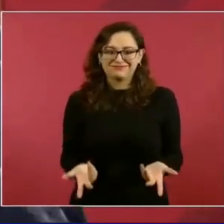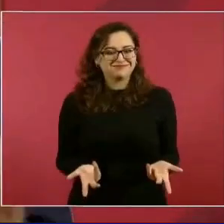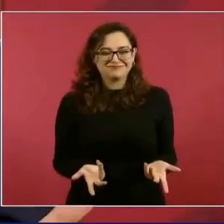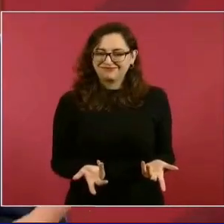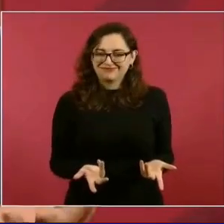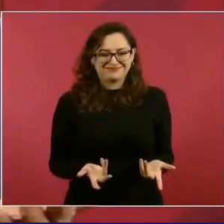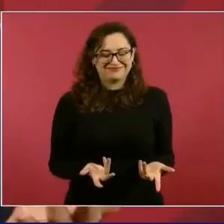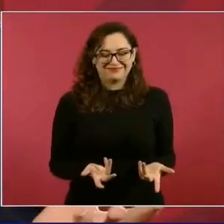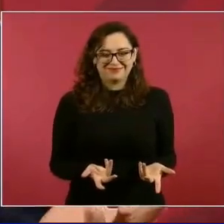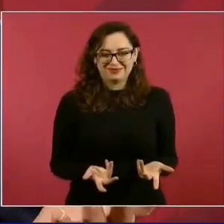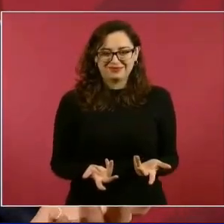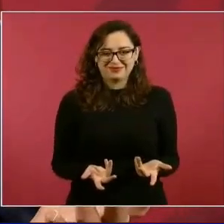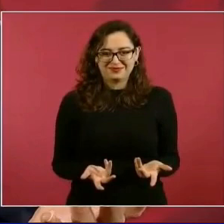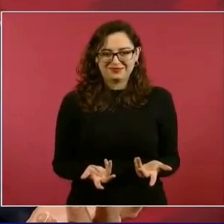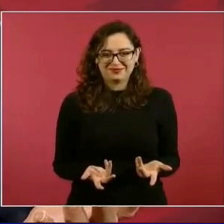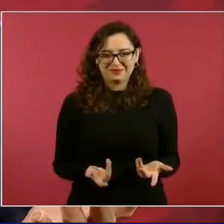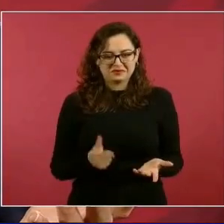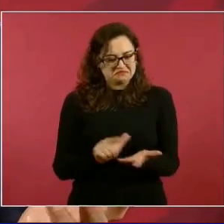Ese no es el asunto